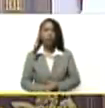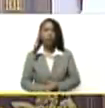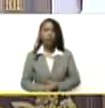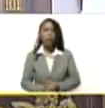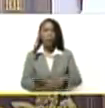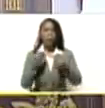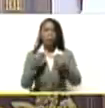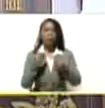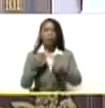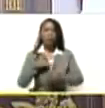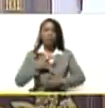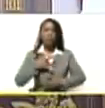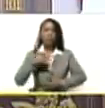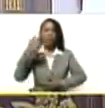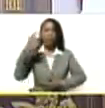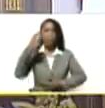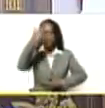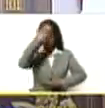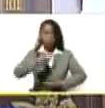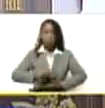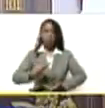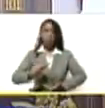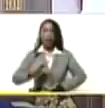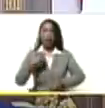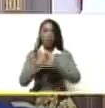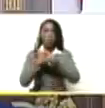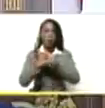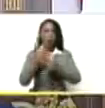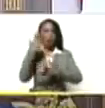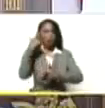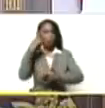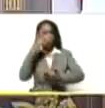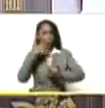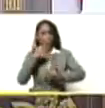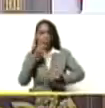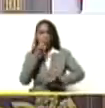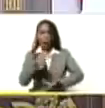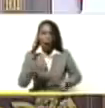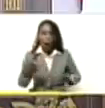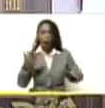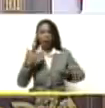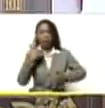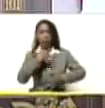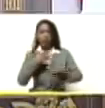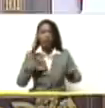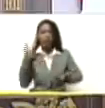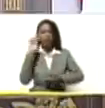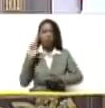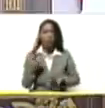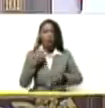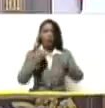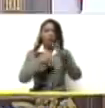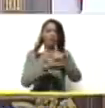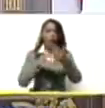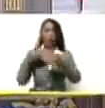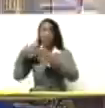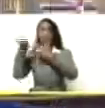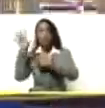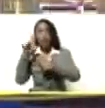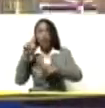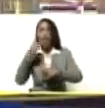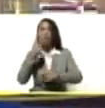hacernos sentir una plaga como dijo julio borges los venezolanos que salen fuera del país dijo